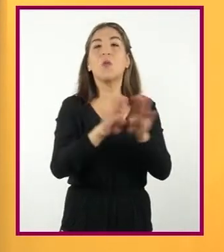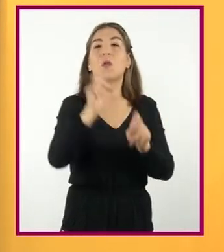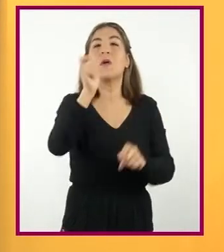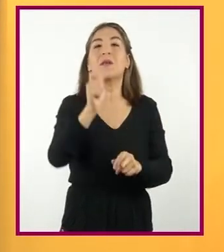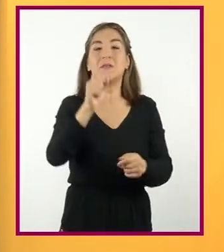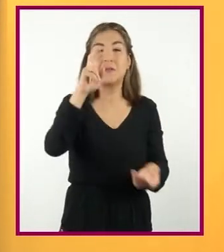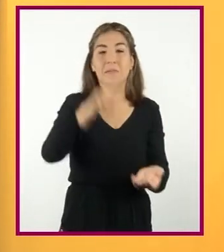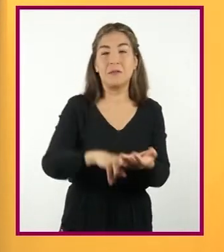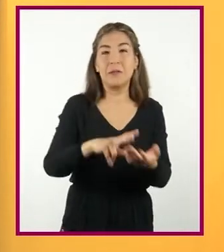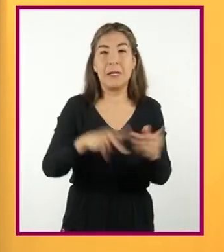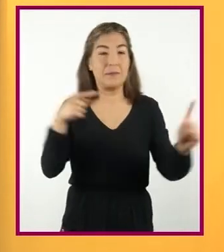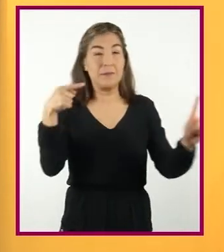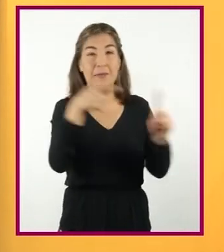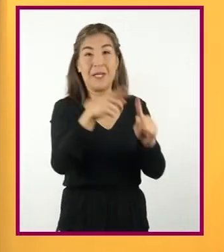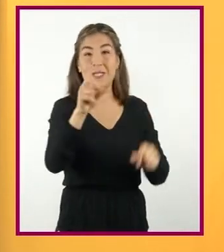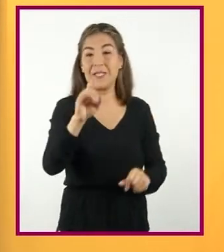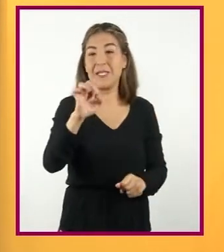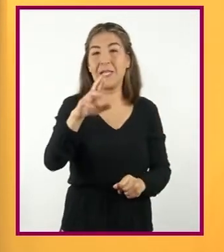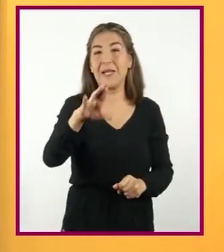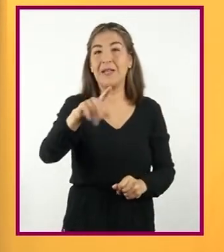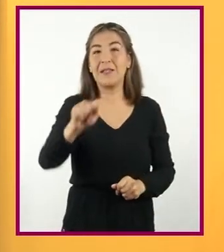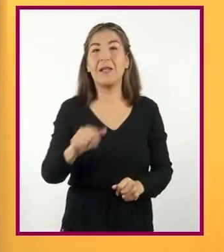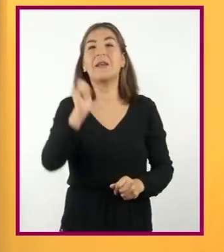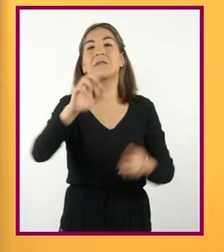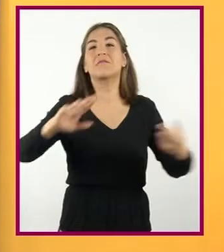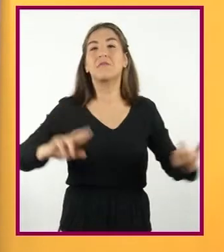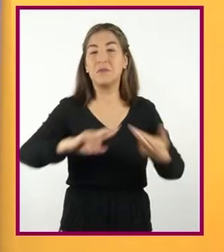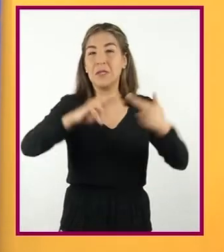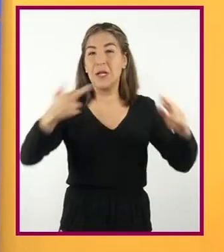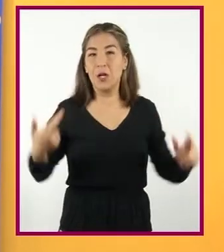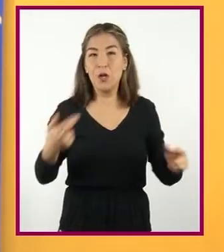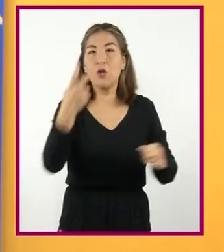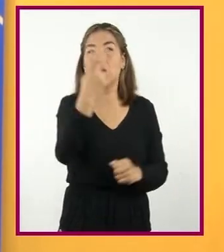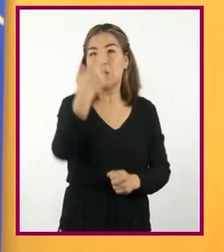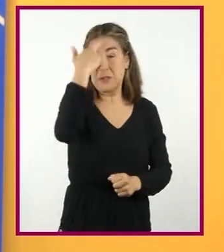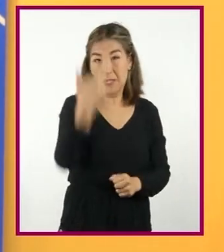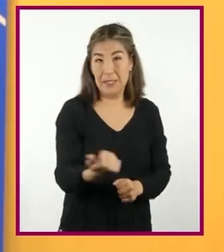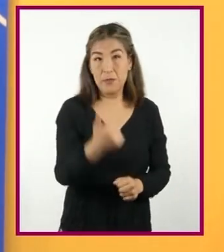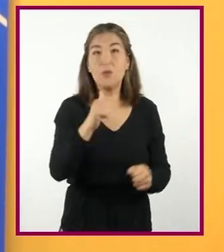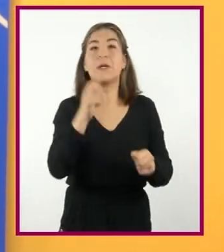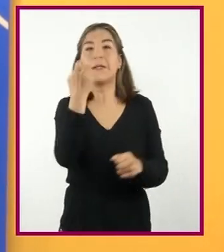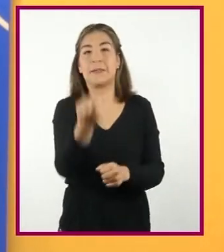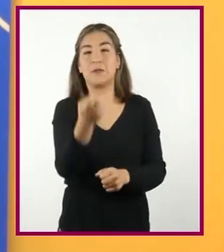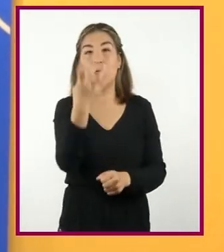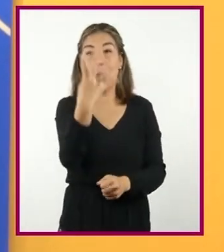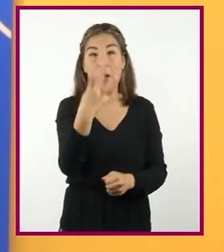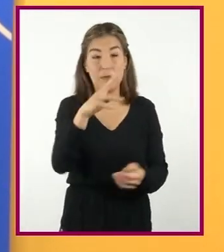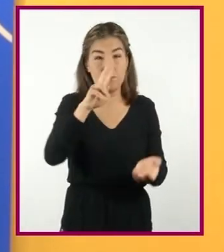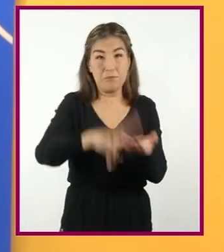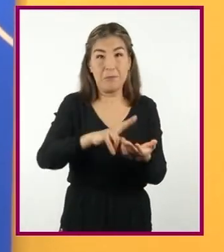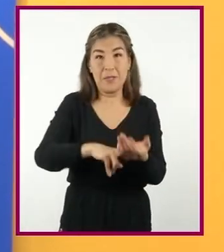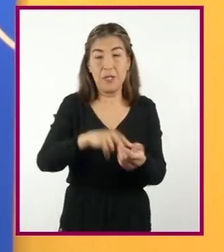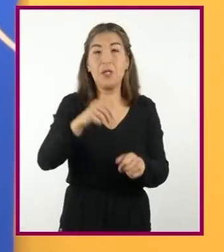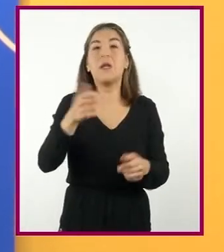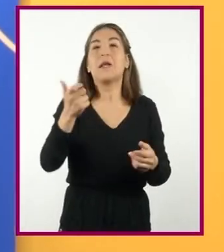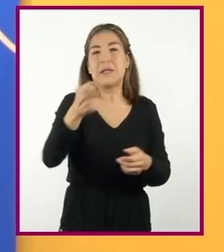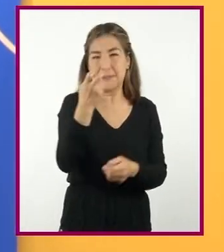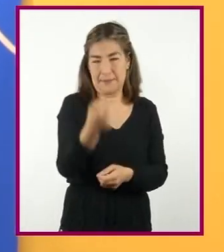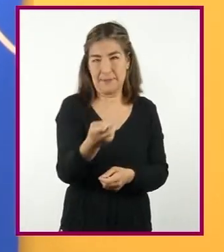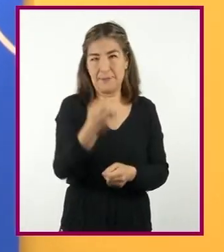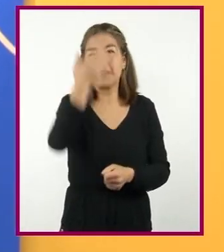la proporcionalidad directa como la relación entre dos razones que involucran a cuatro cantidades, sabemos